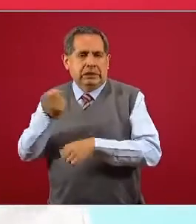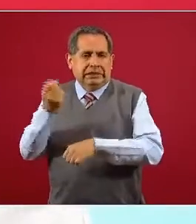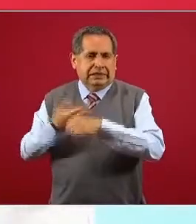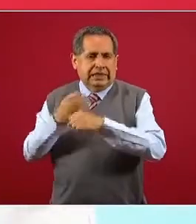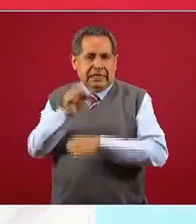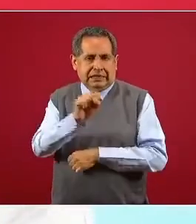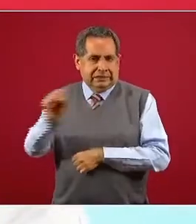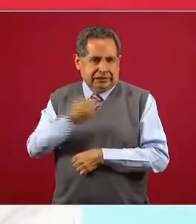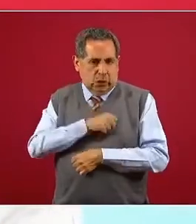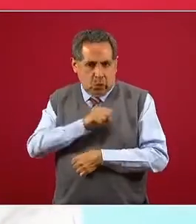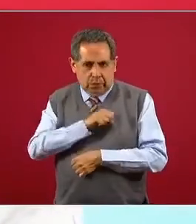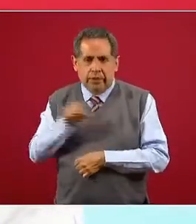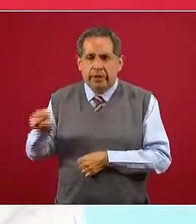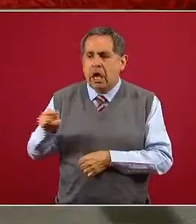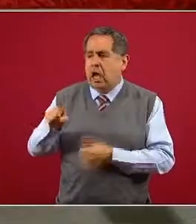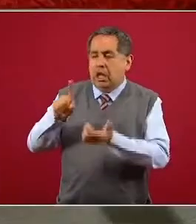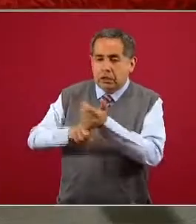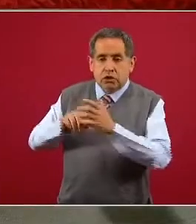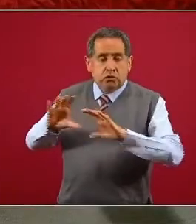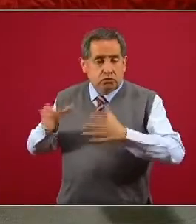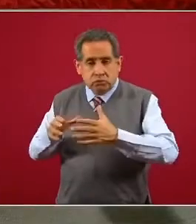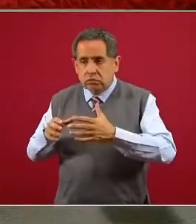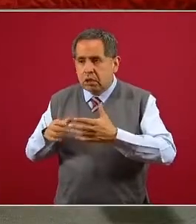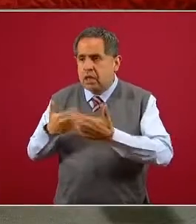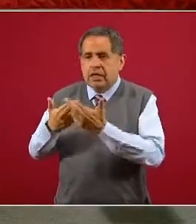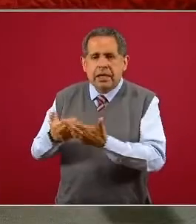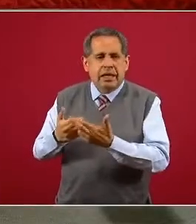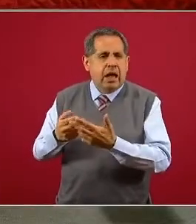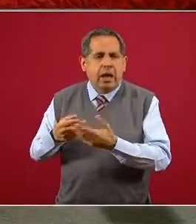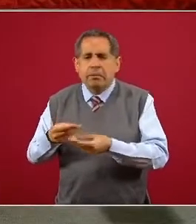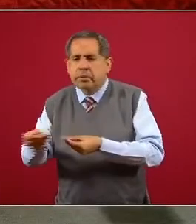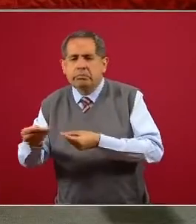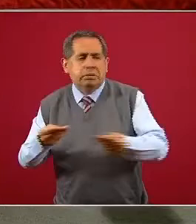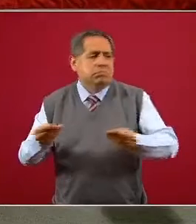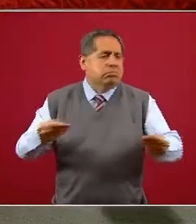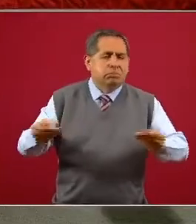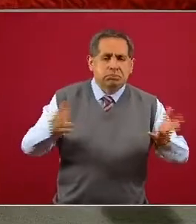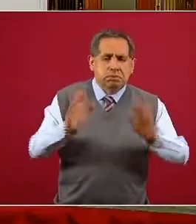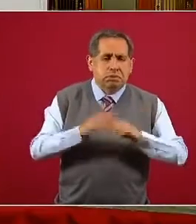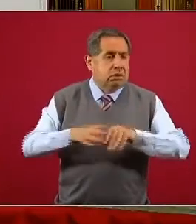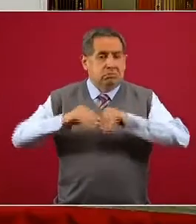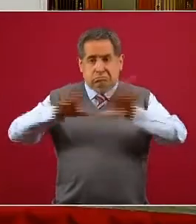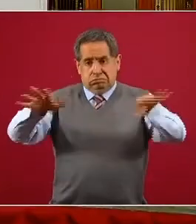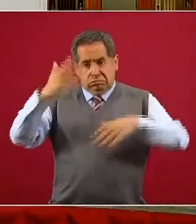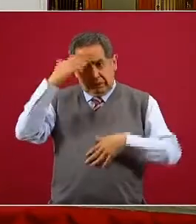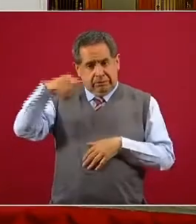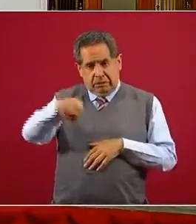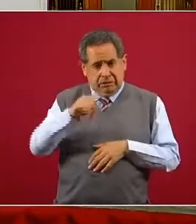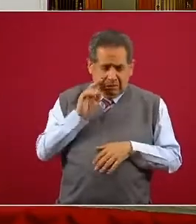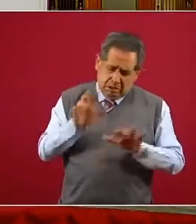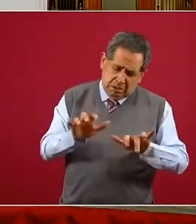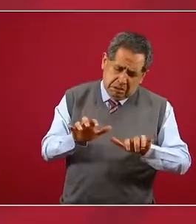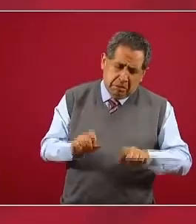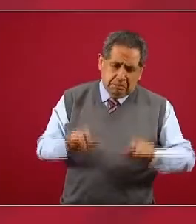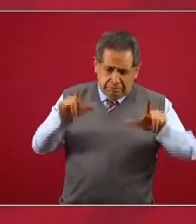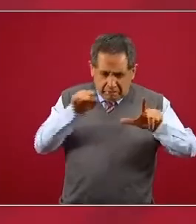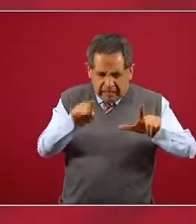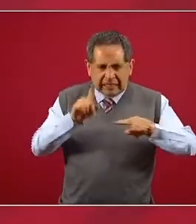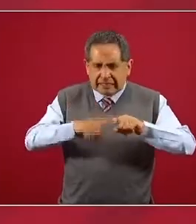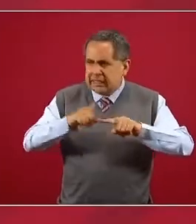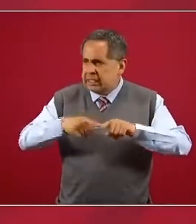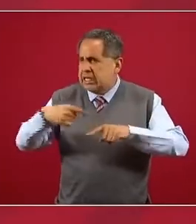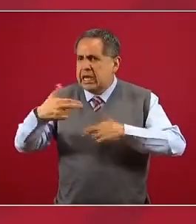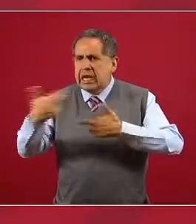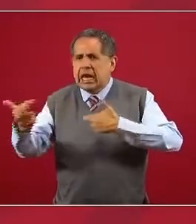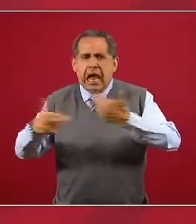una administración específica, el patrimonio de la beneficencia pública. Y esto es información pública que está accesible para escrutinio